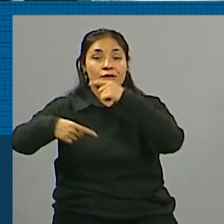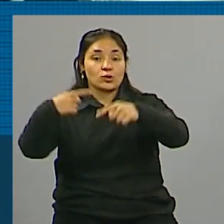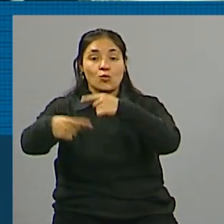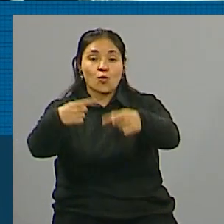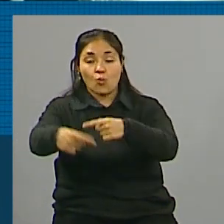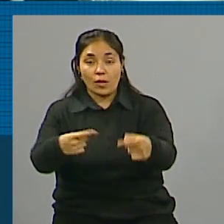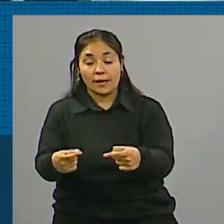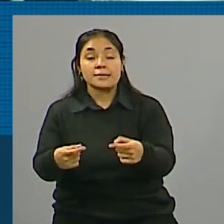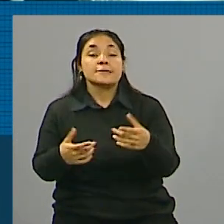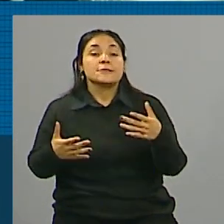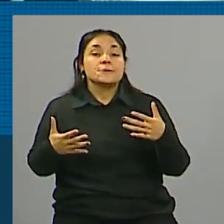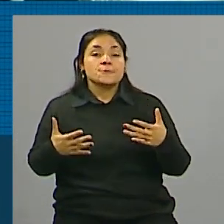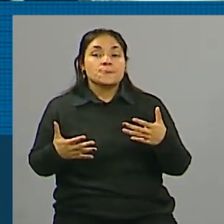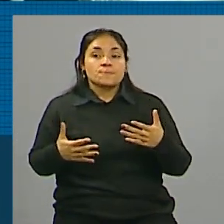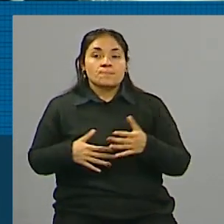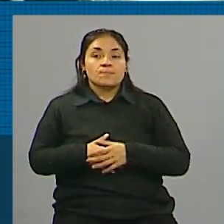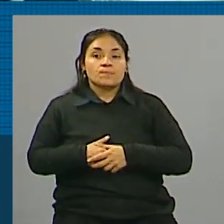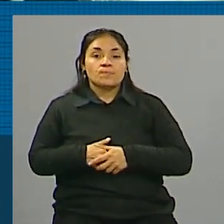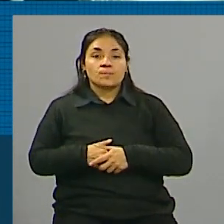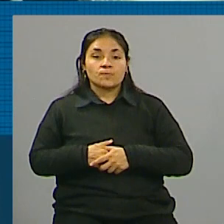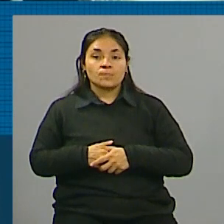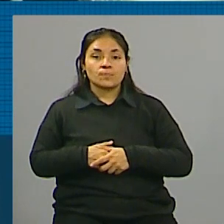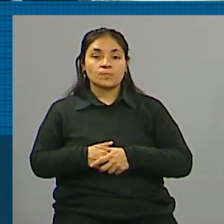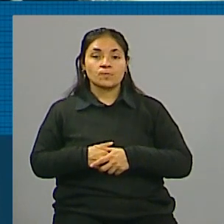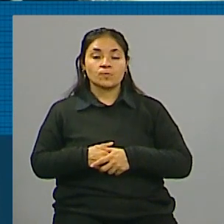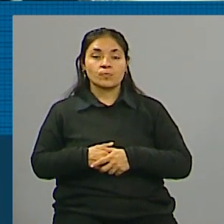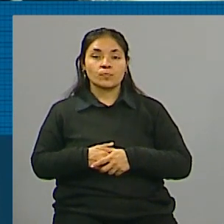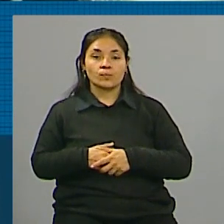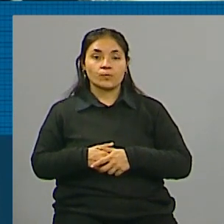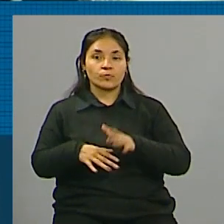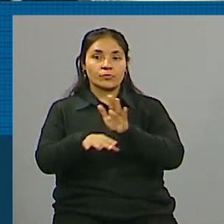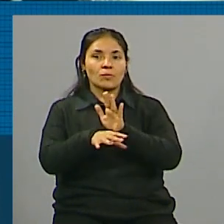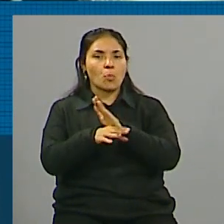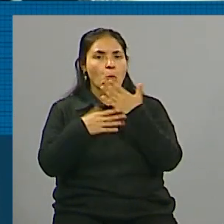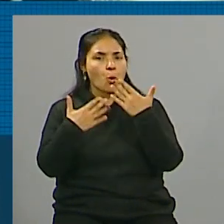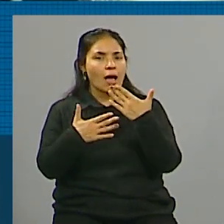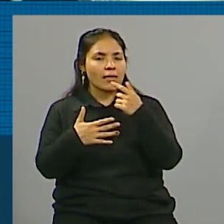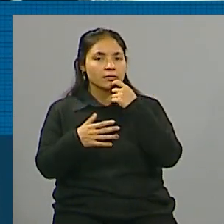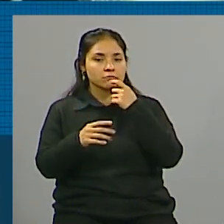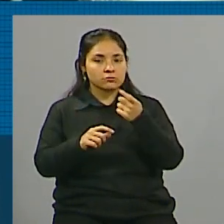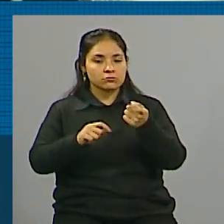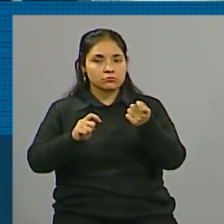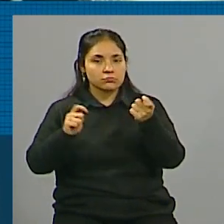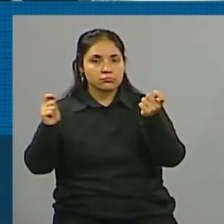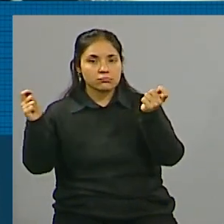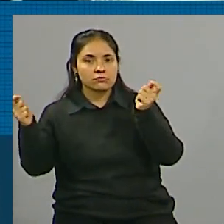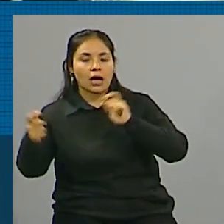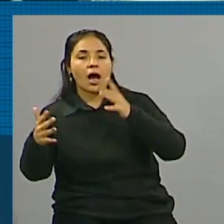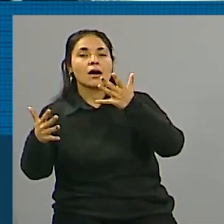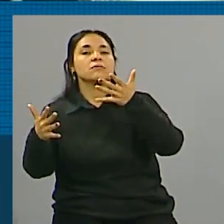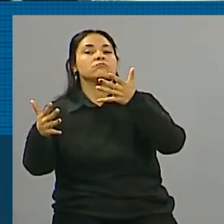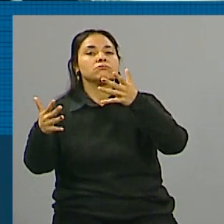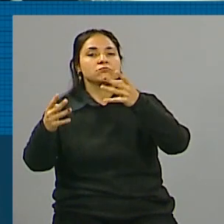tener su costado o esa posibilidad de una guerra nuclear. También te pregunto a vos cuáles son